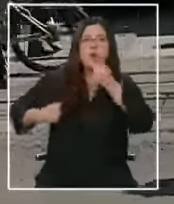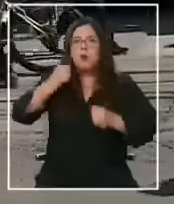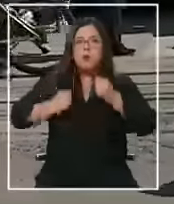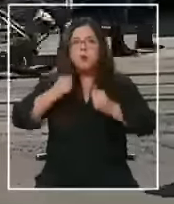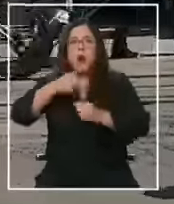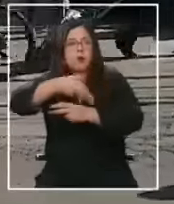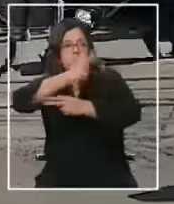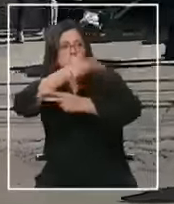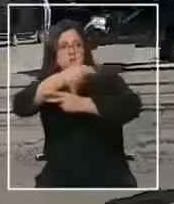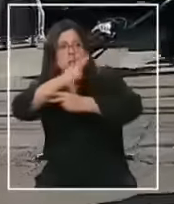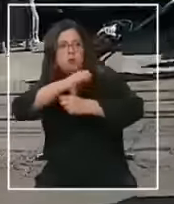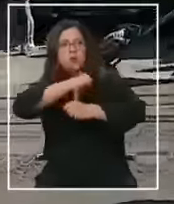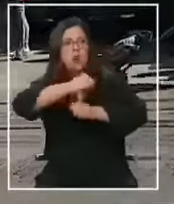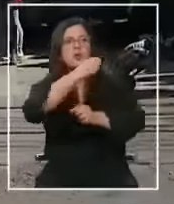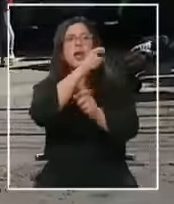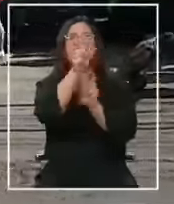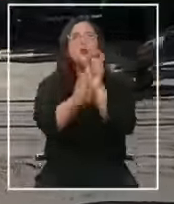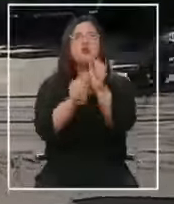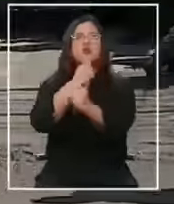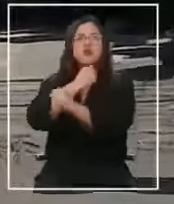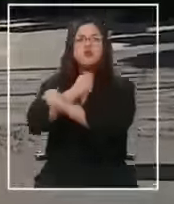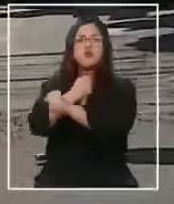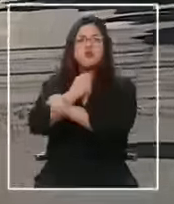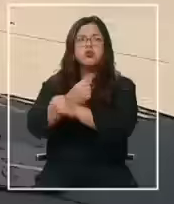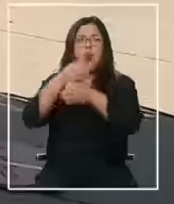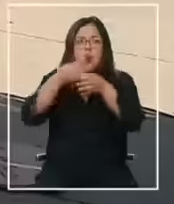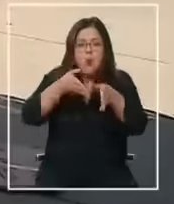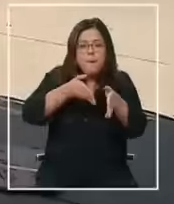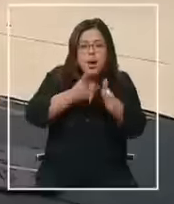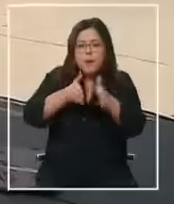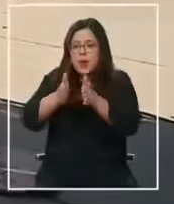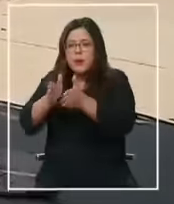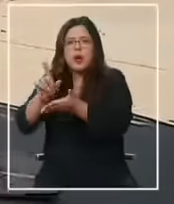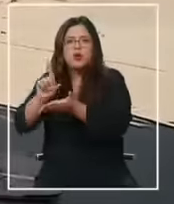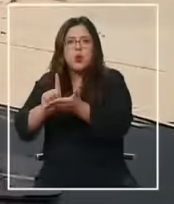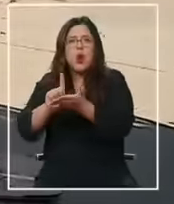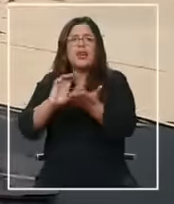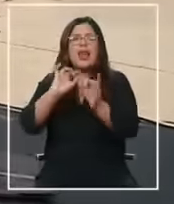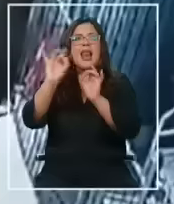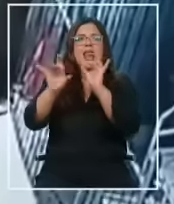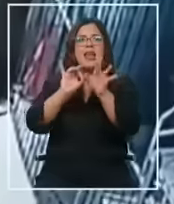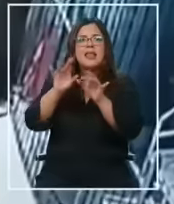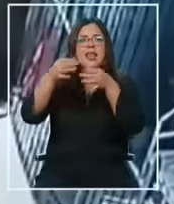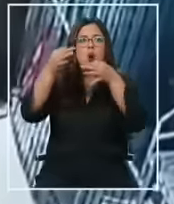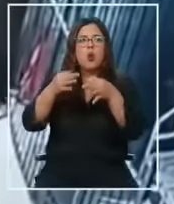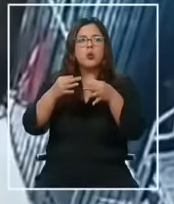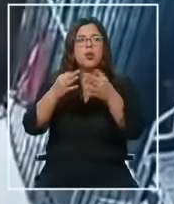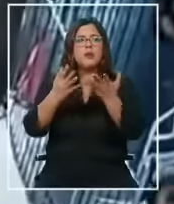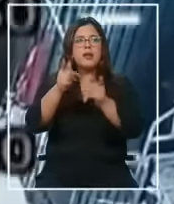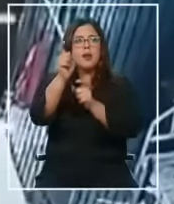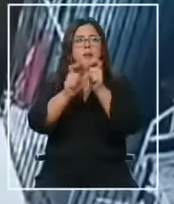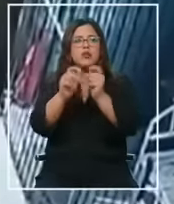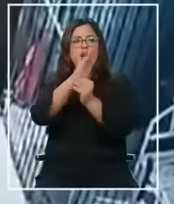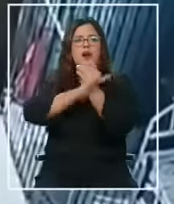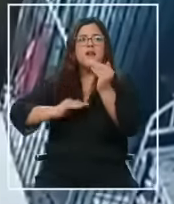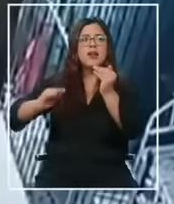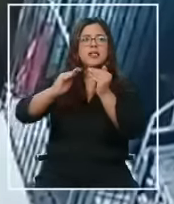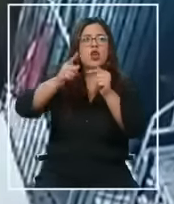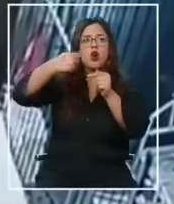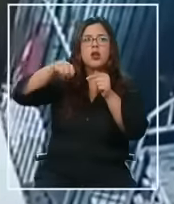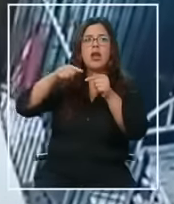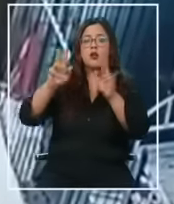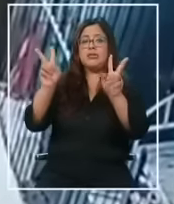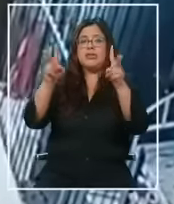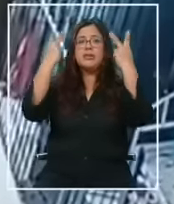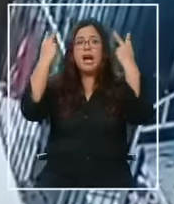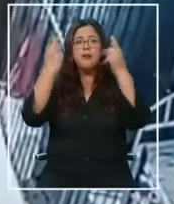mientras disparaba a carabineros. En medio de los estrechos pasajes del sector La Estrella, se encontró con estos vecinos que salvaron